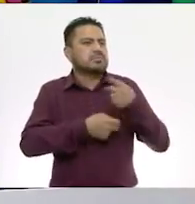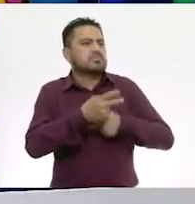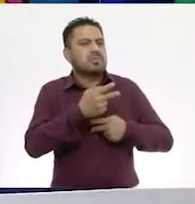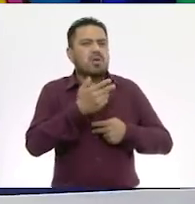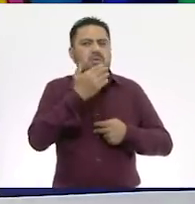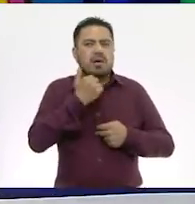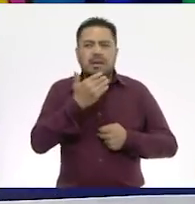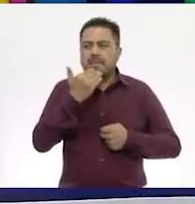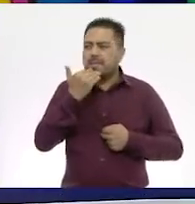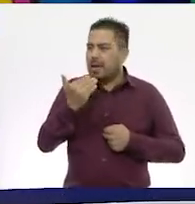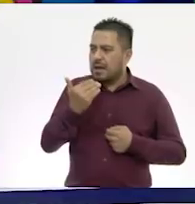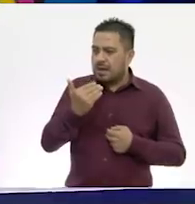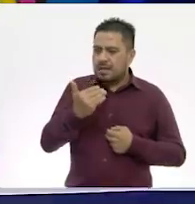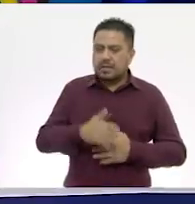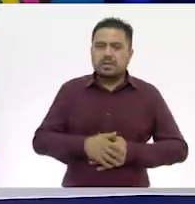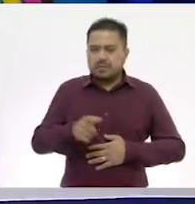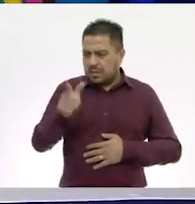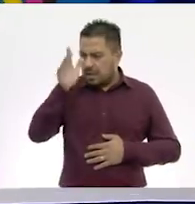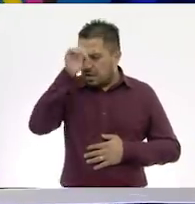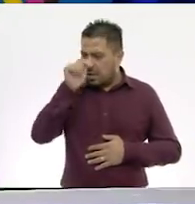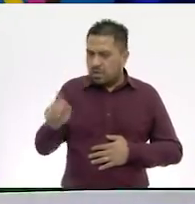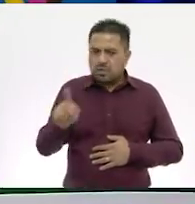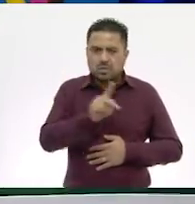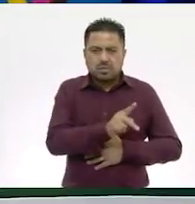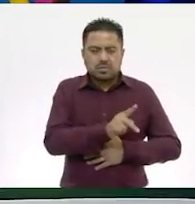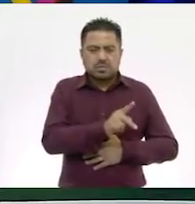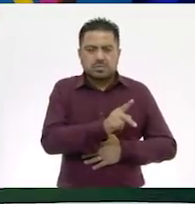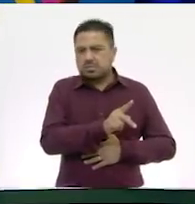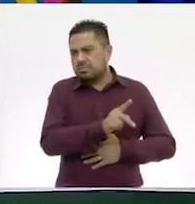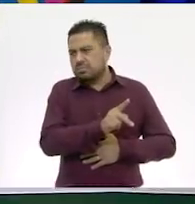no venga. ¿Estás de acuerdo con Tónale?